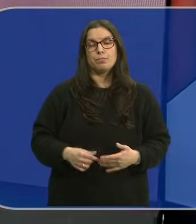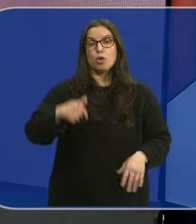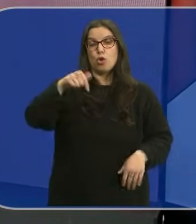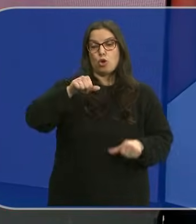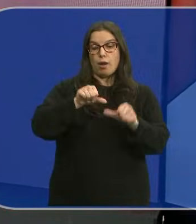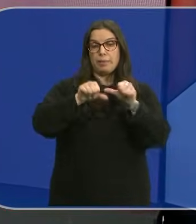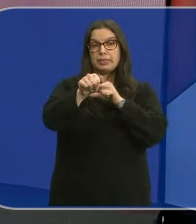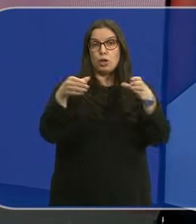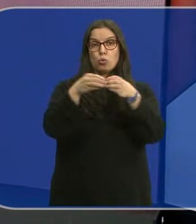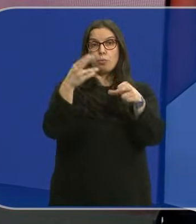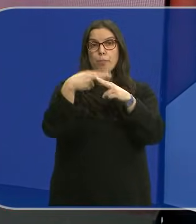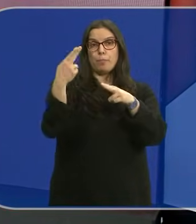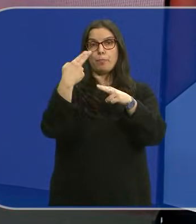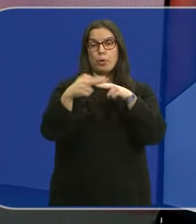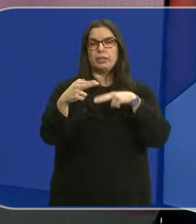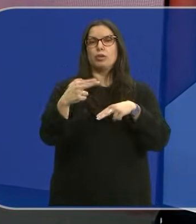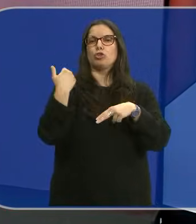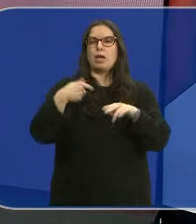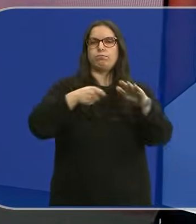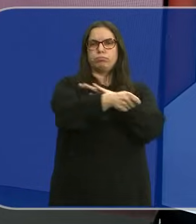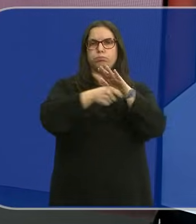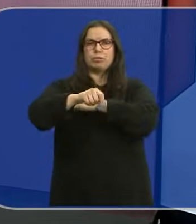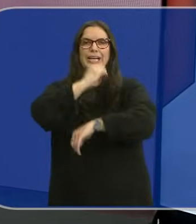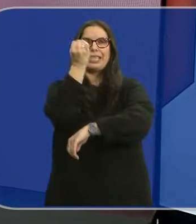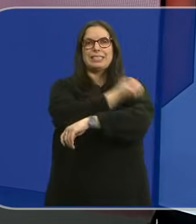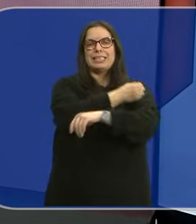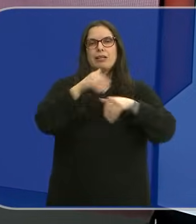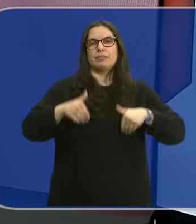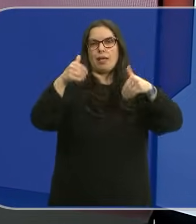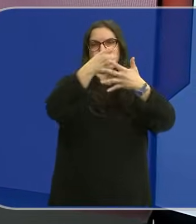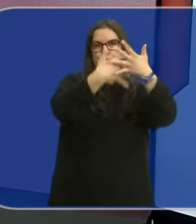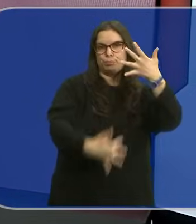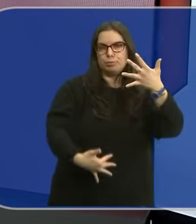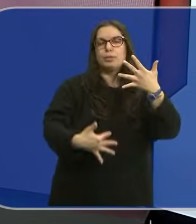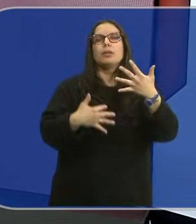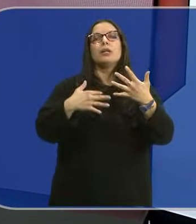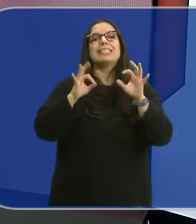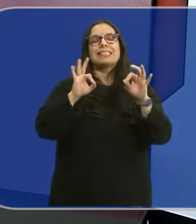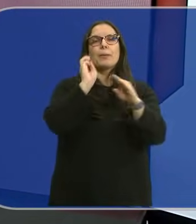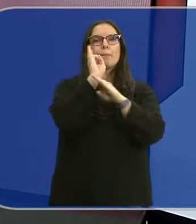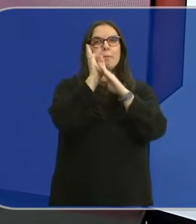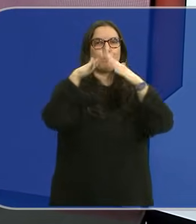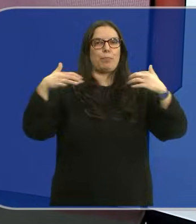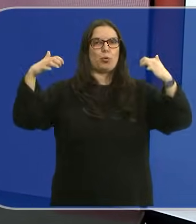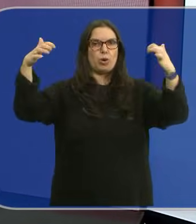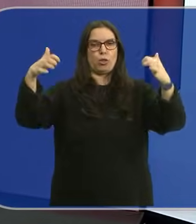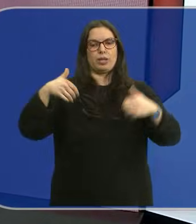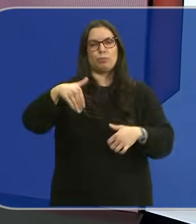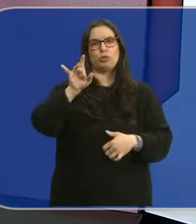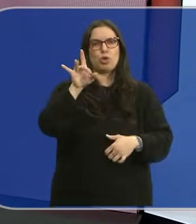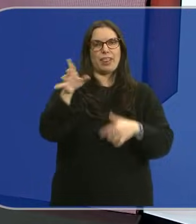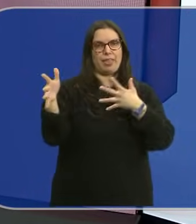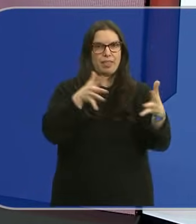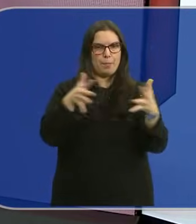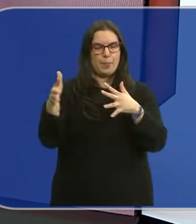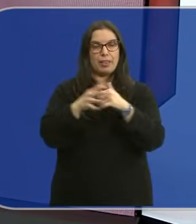Desde hoy, los partidos políticos deben registrar a quienes se postulan para conseguir un asiento en las Cortes en las elecciones del 15 de